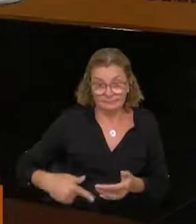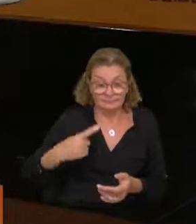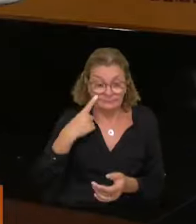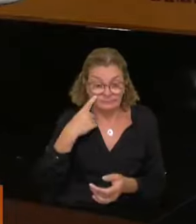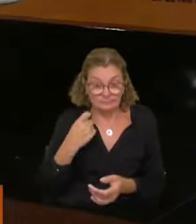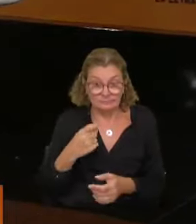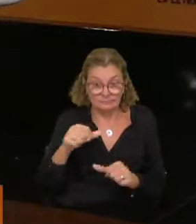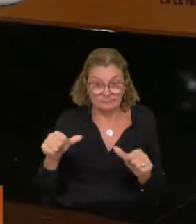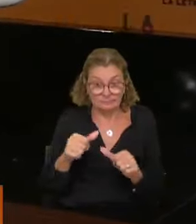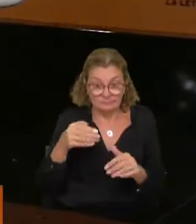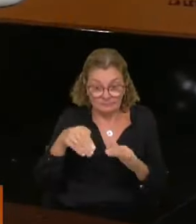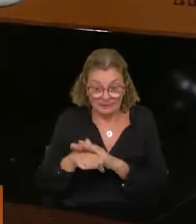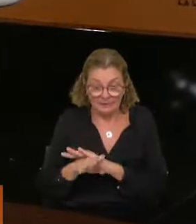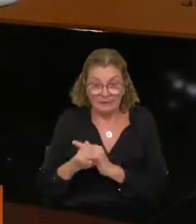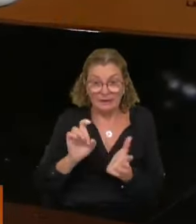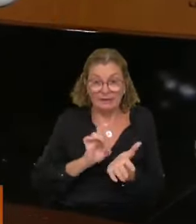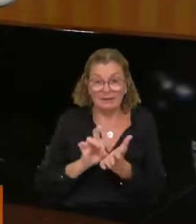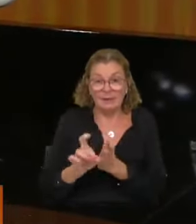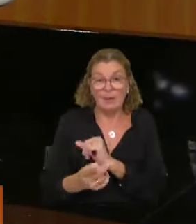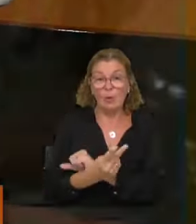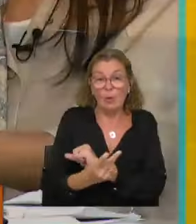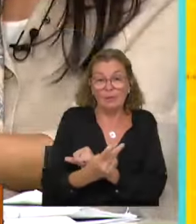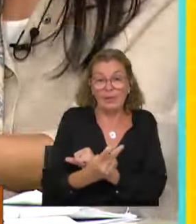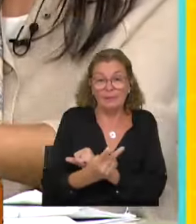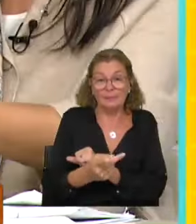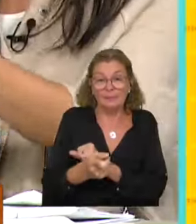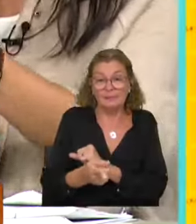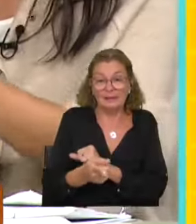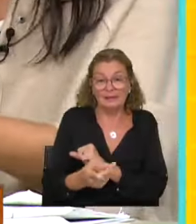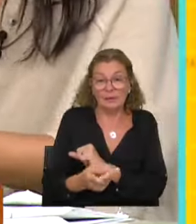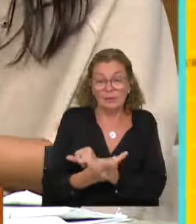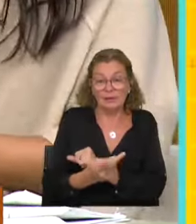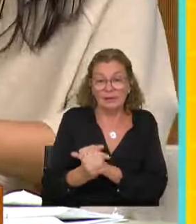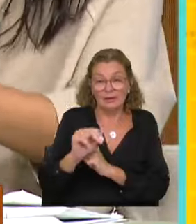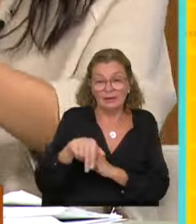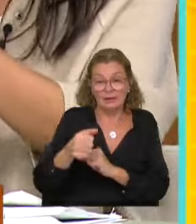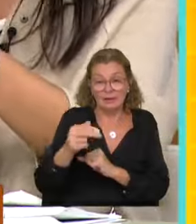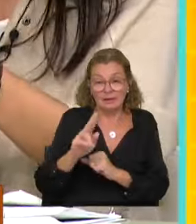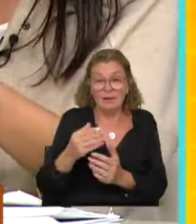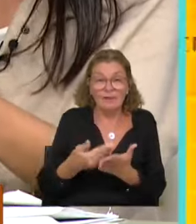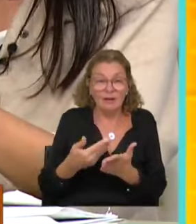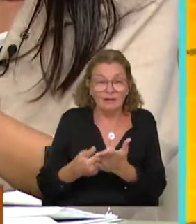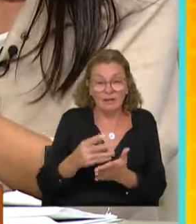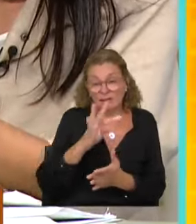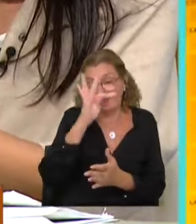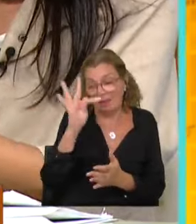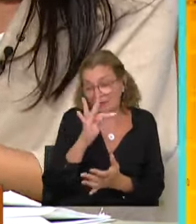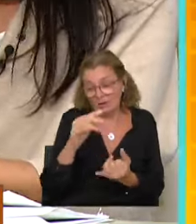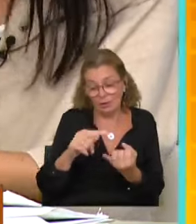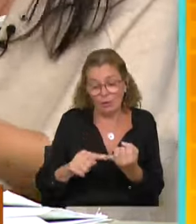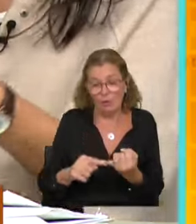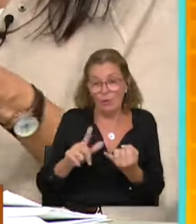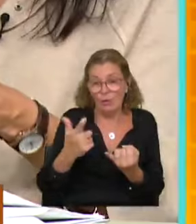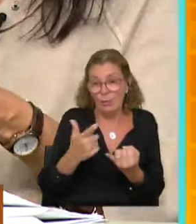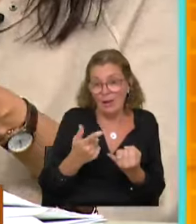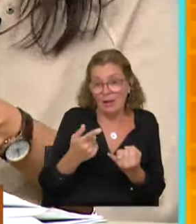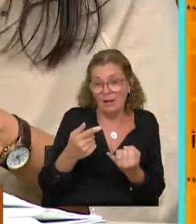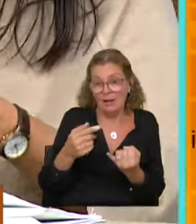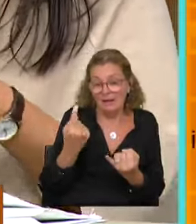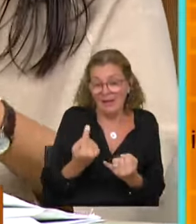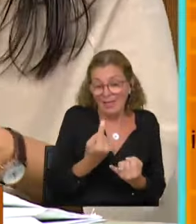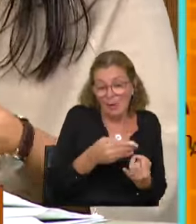y qu hace ingresa el sistema de protección este sistema de protección tiene déficit de técnicos tiene no hay esta intervención